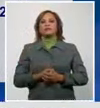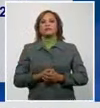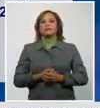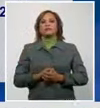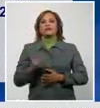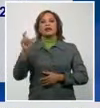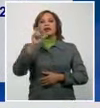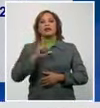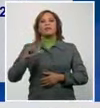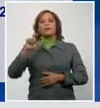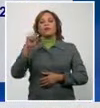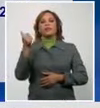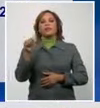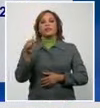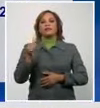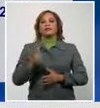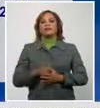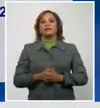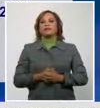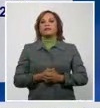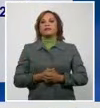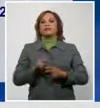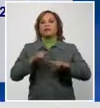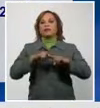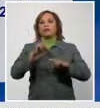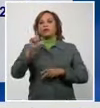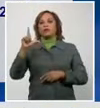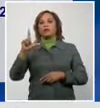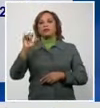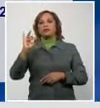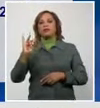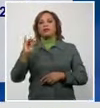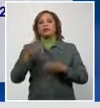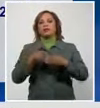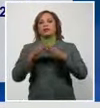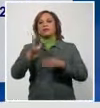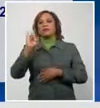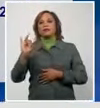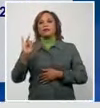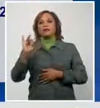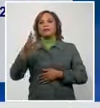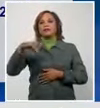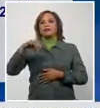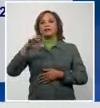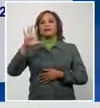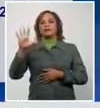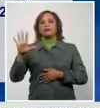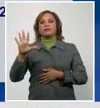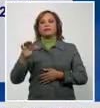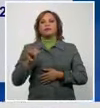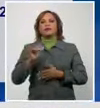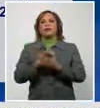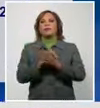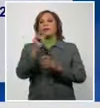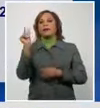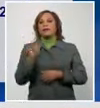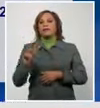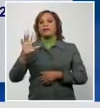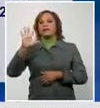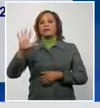Camagüey, 10. Holguín, 7. Granma, 7. Pinar del Río, 5. Mayabeque,